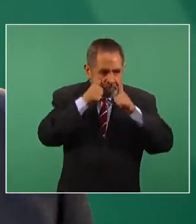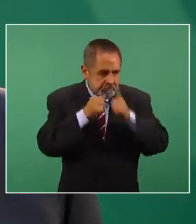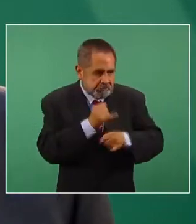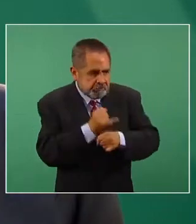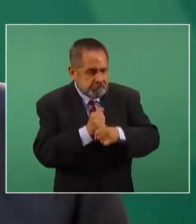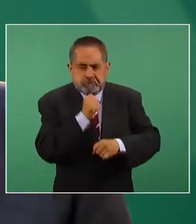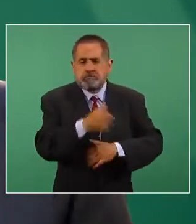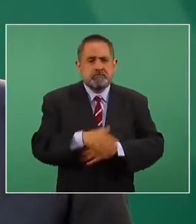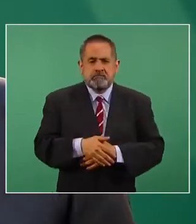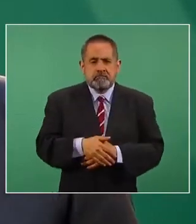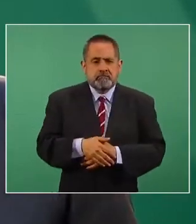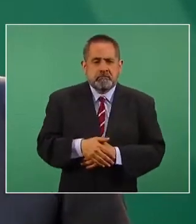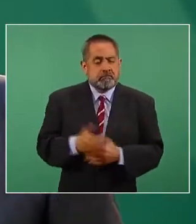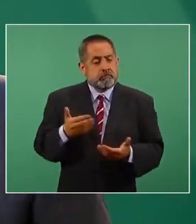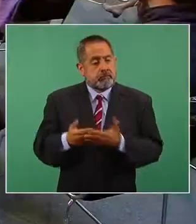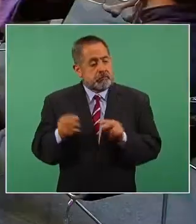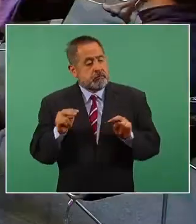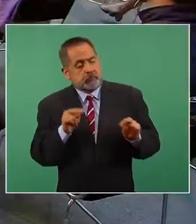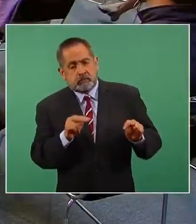de